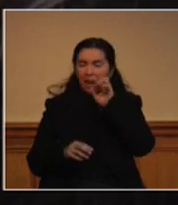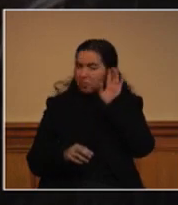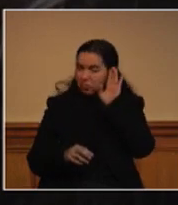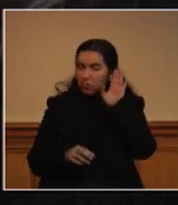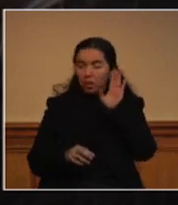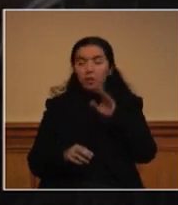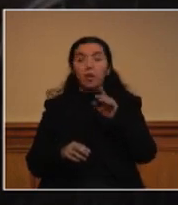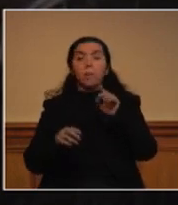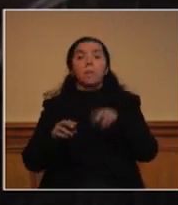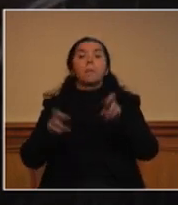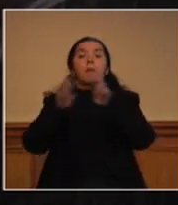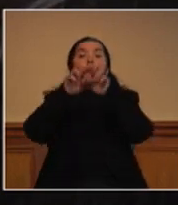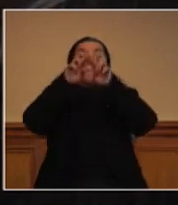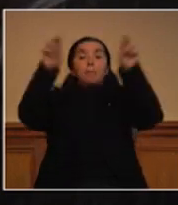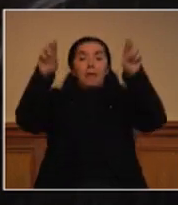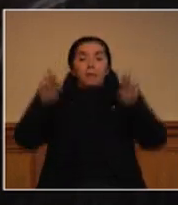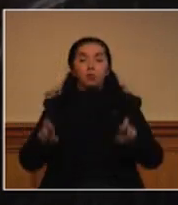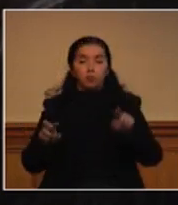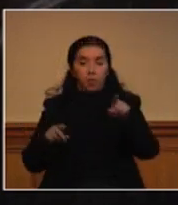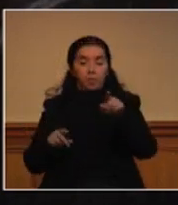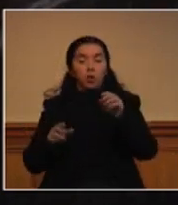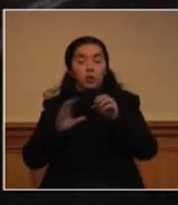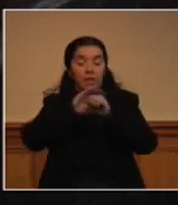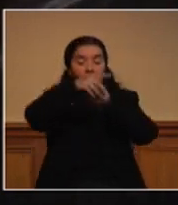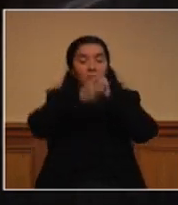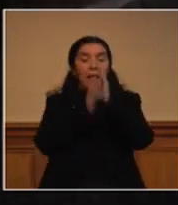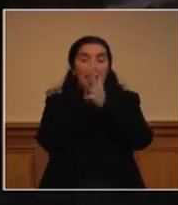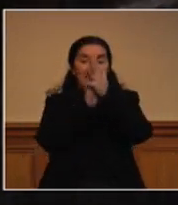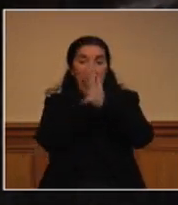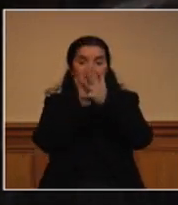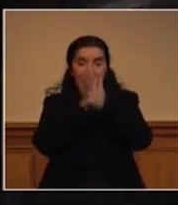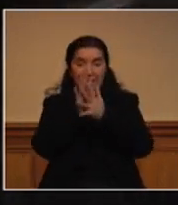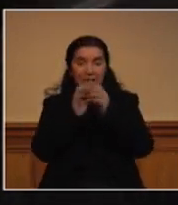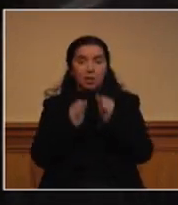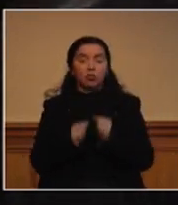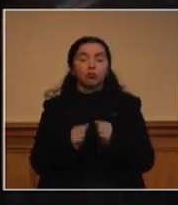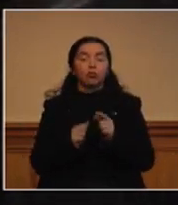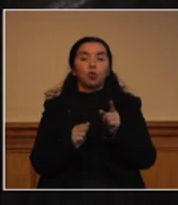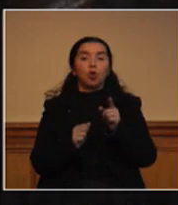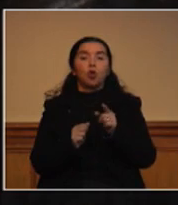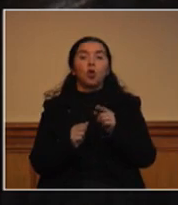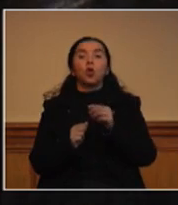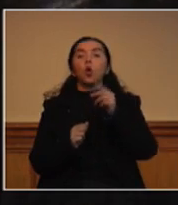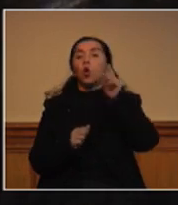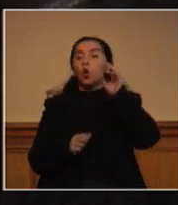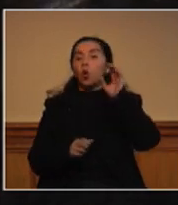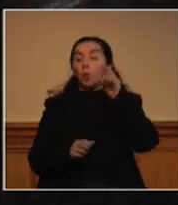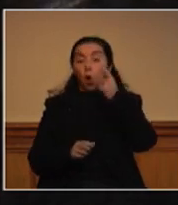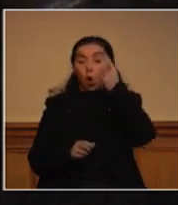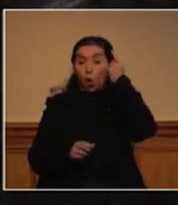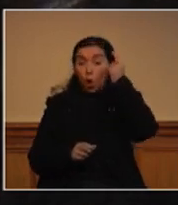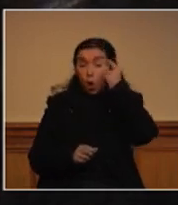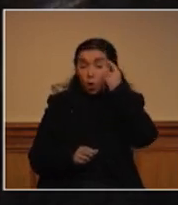conformacionales. ¿Aló? Los parámetros conformacionales que componen cada seña vienen a ser las veces de la conciencia